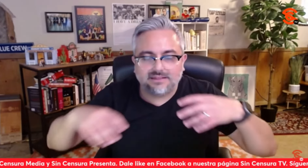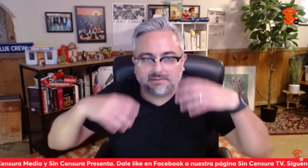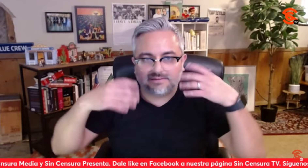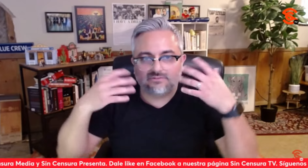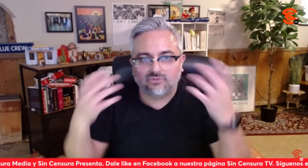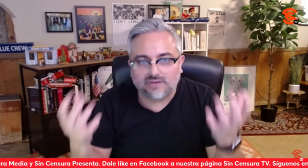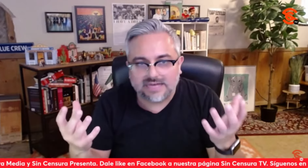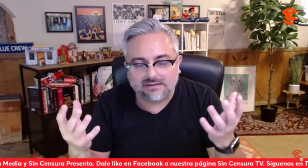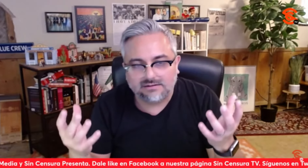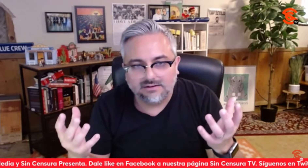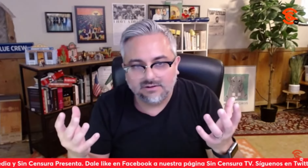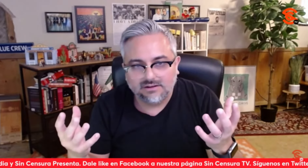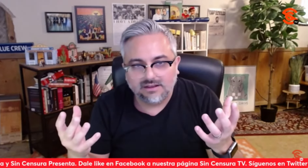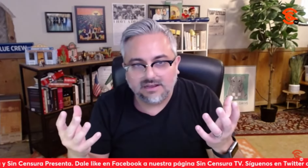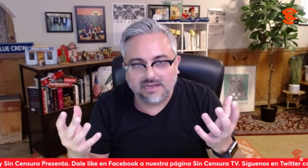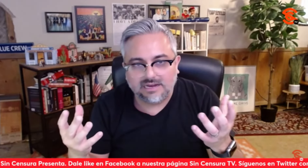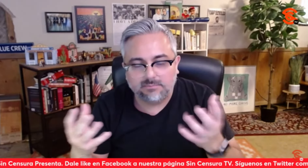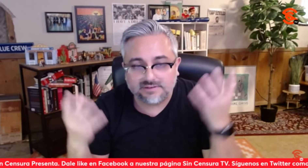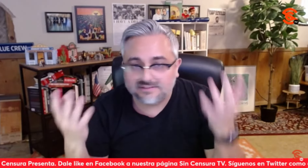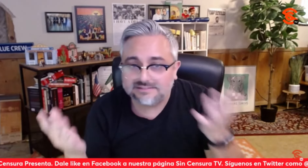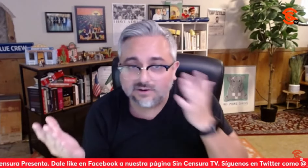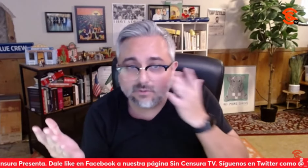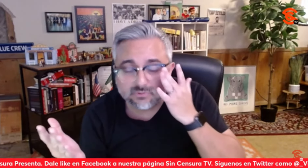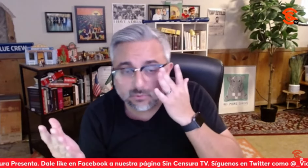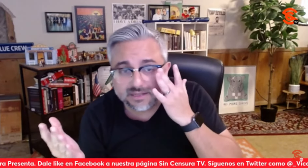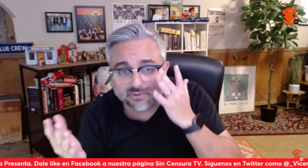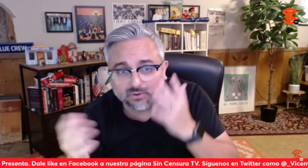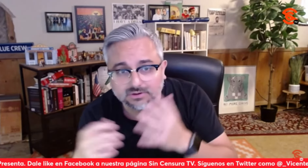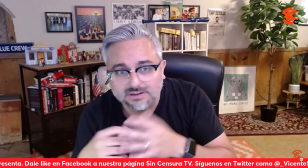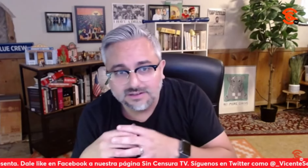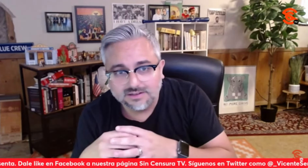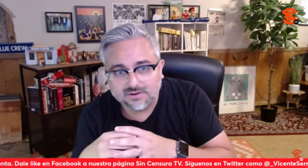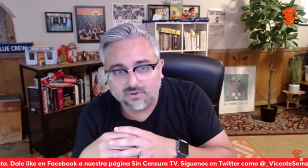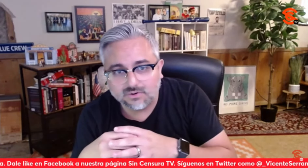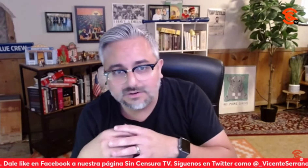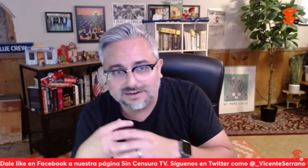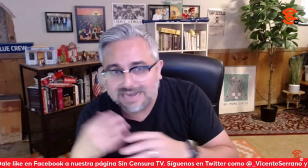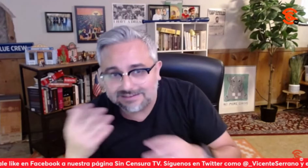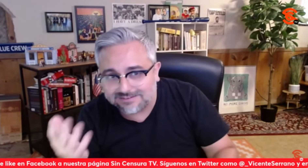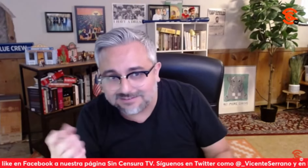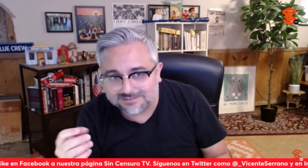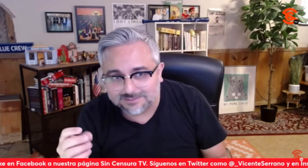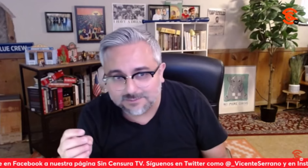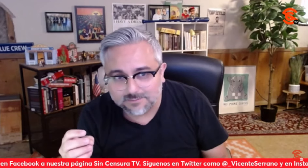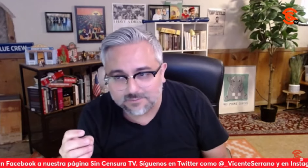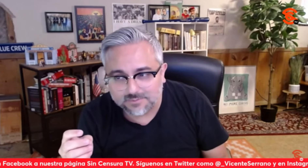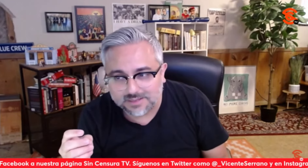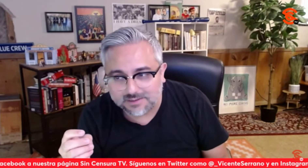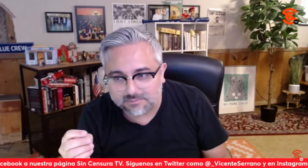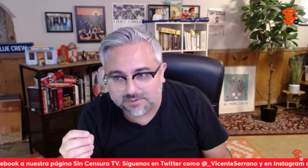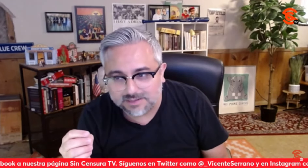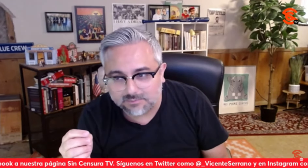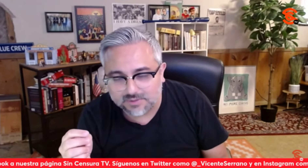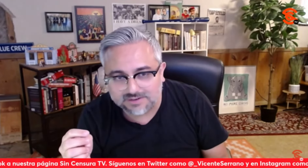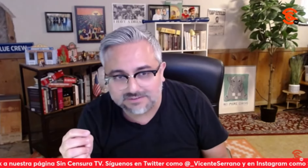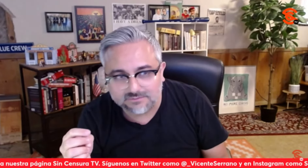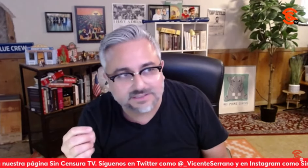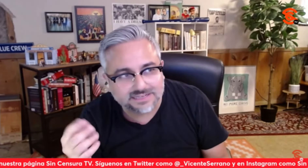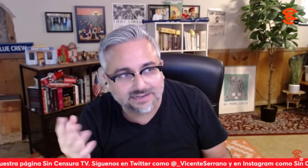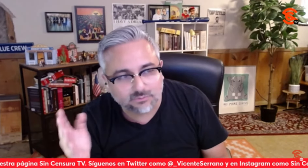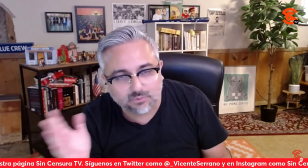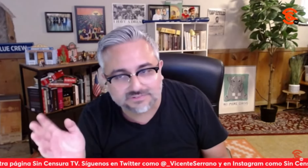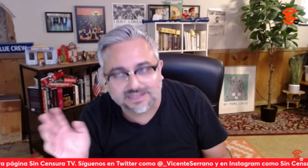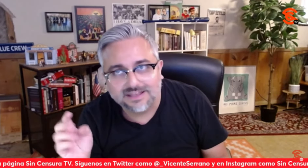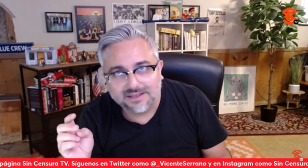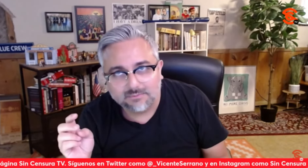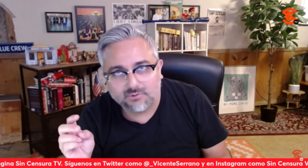se debe sancionar al presidente López Obrador con clases para poder enfrentar